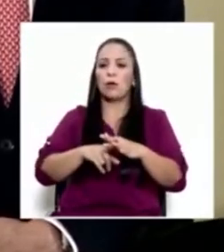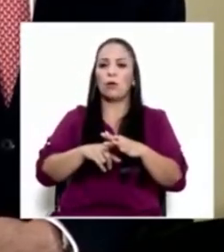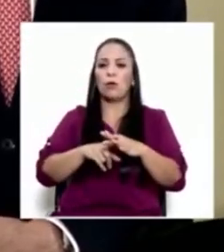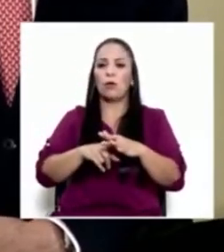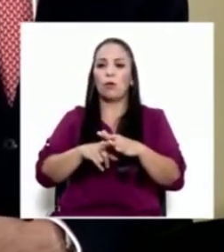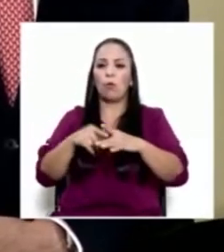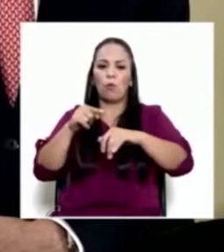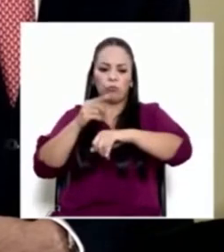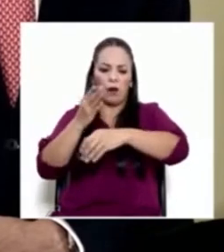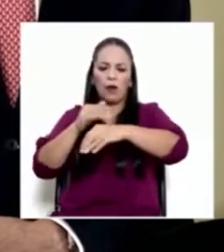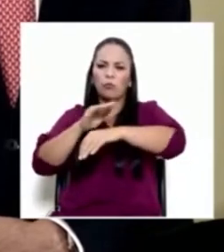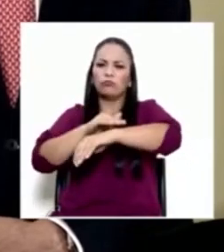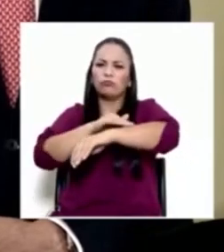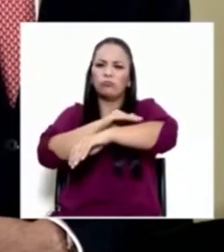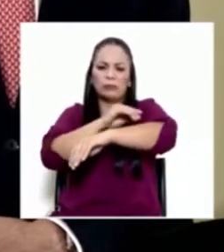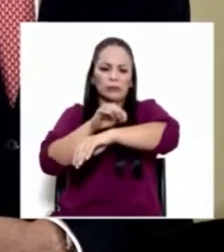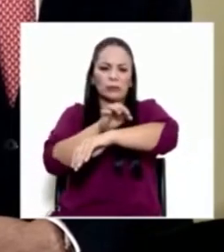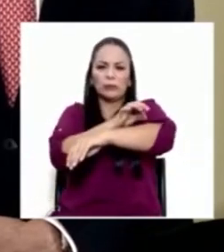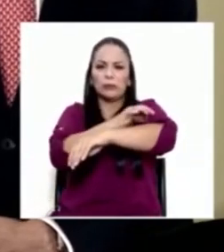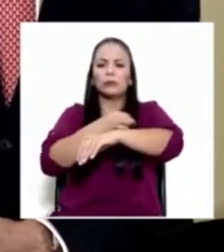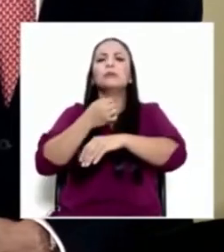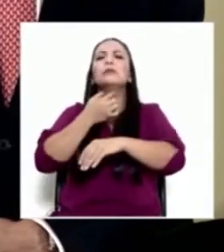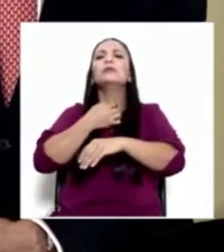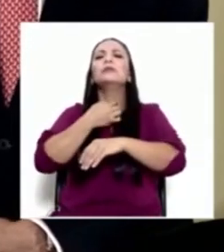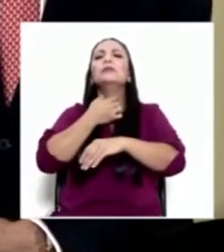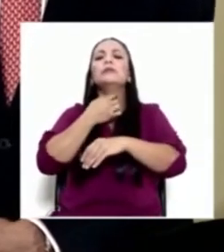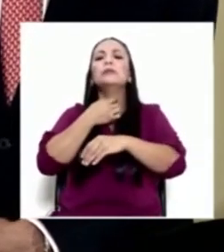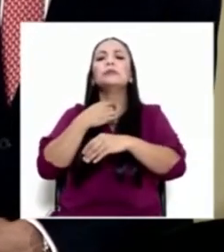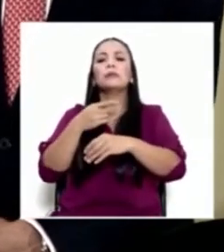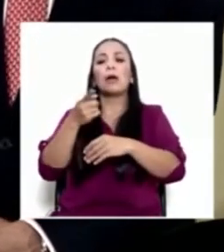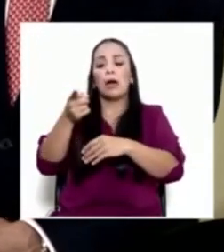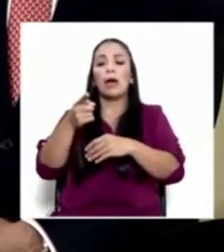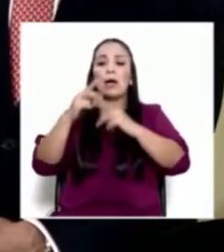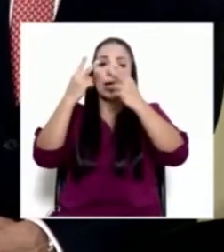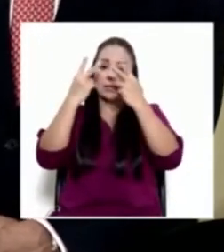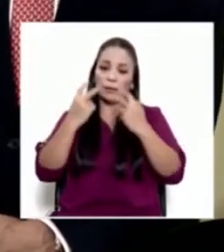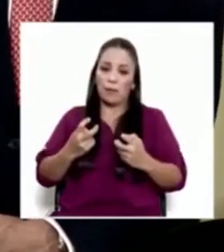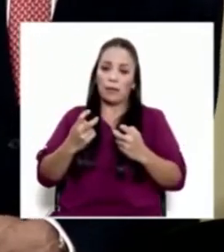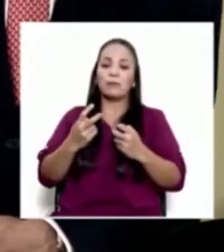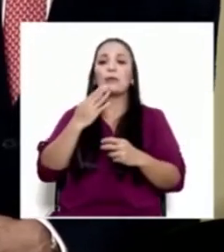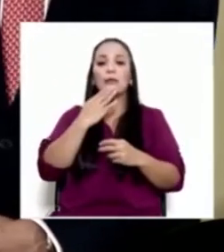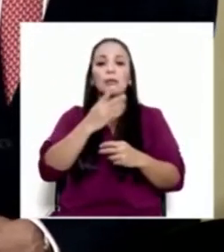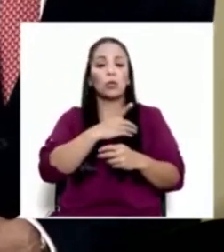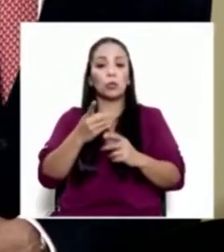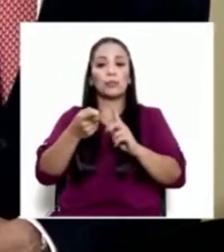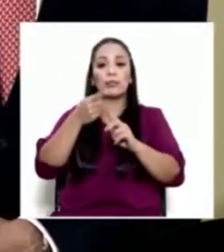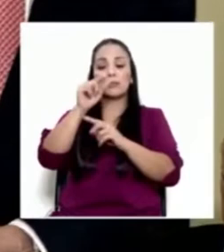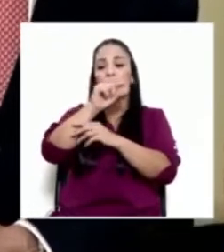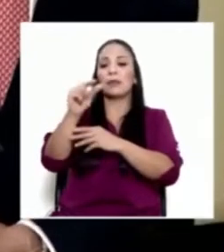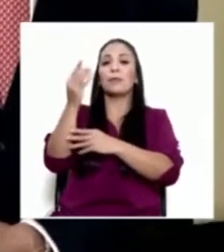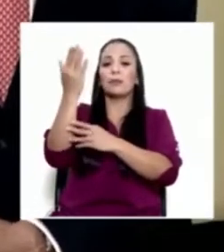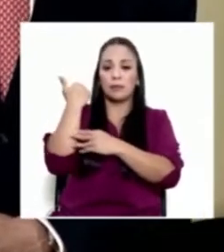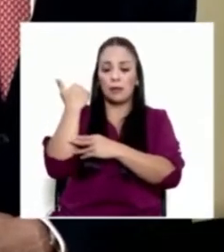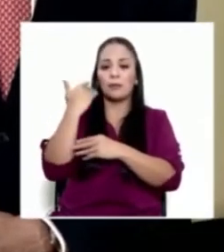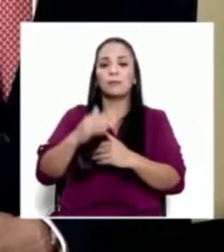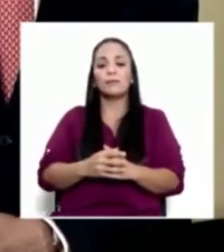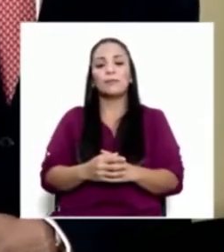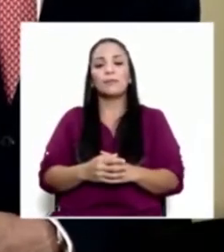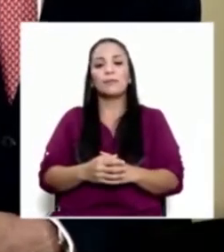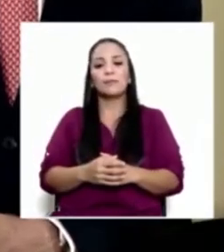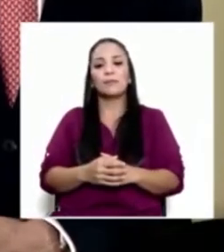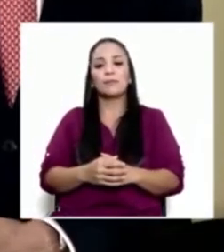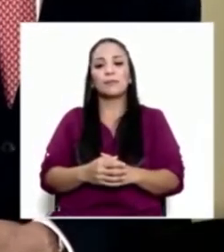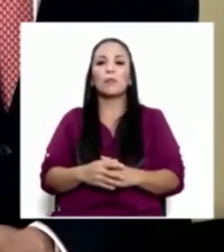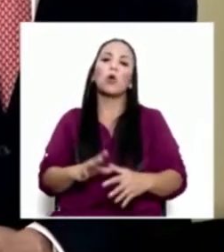lesiones en piel y en amígdalas se le hace la prueba que gracias a dios desde la semana pasada esté